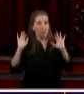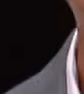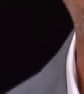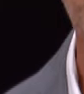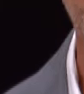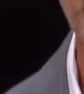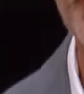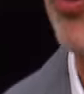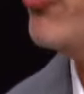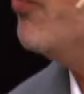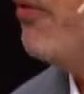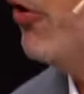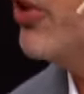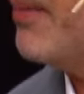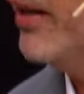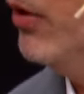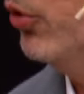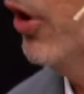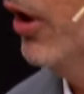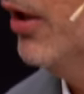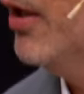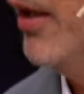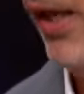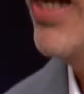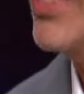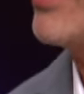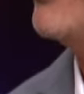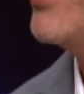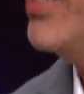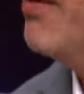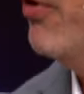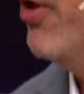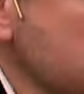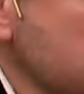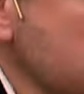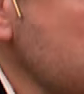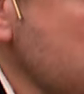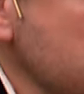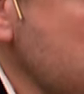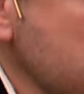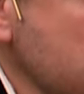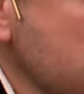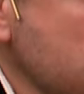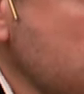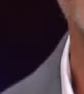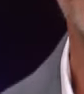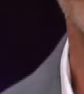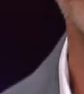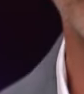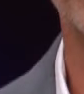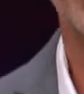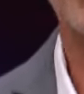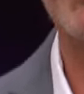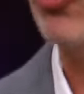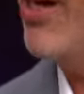diría está muy próximo a vos a Martín ló es el radicalismo evolución si vos querés al principio bastante